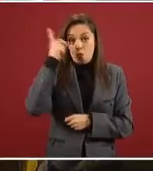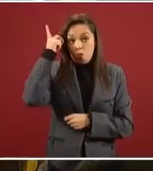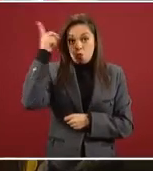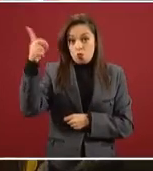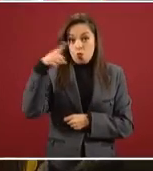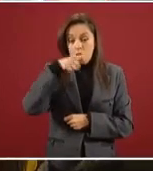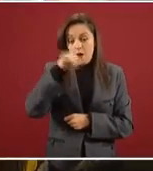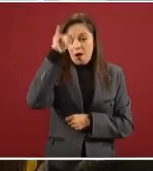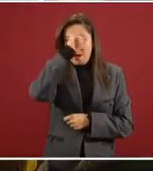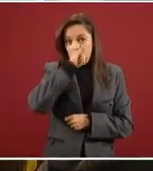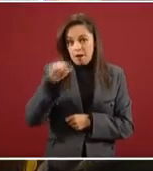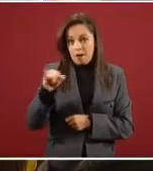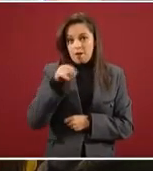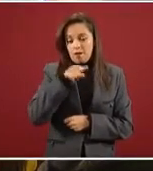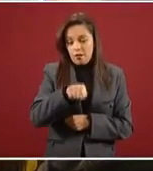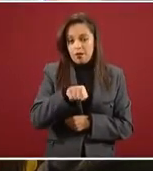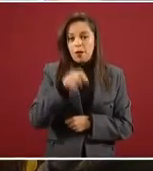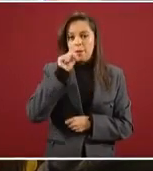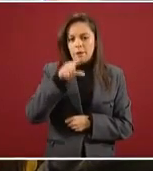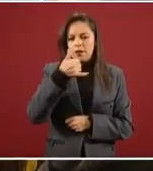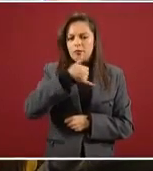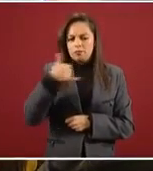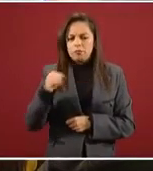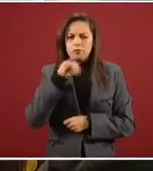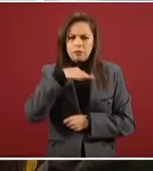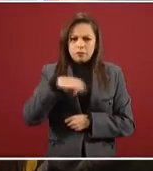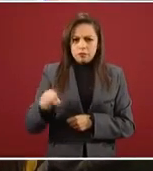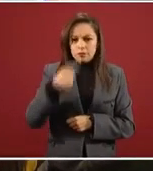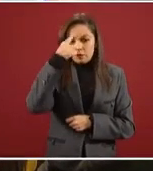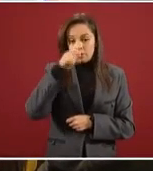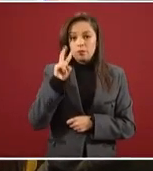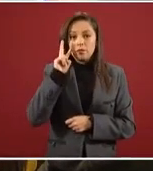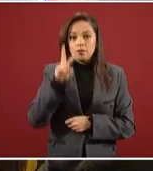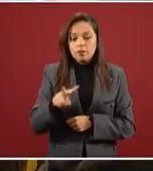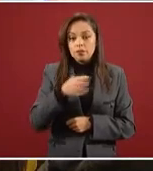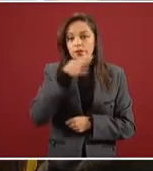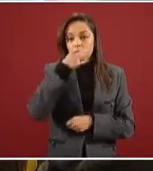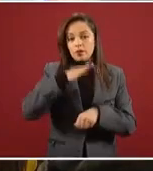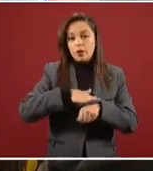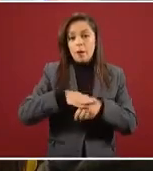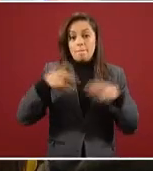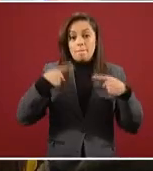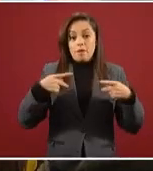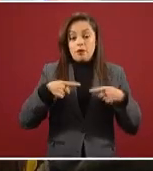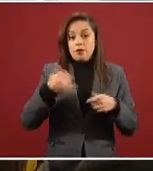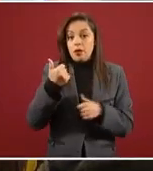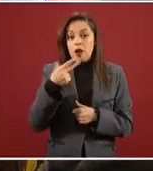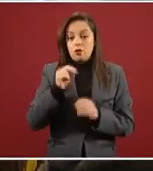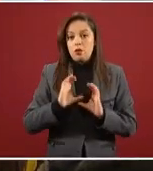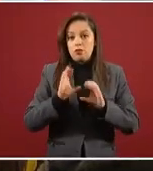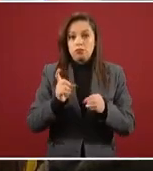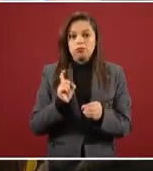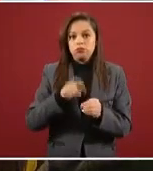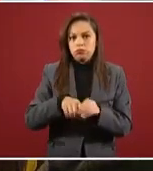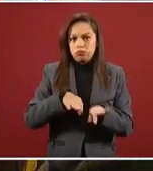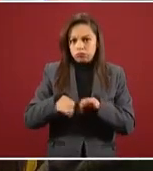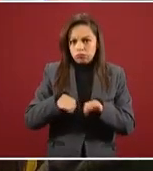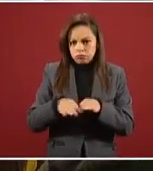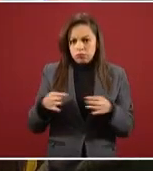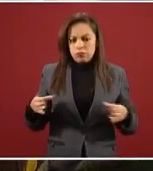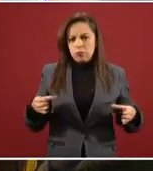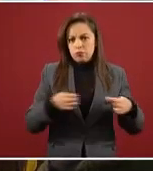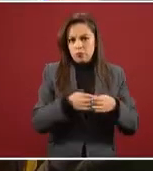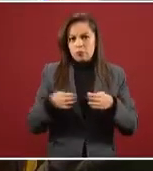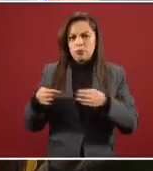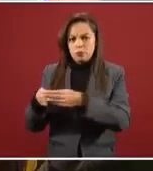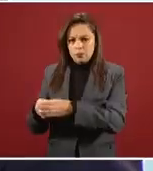el Infonavit y el IMSS, señalando las implicaciones de la baja de trabajadores que no estén asociados al entorno propio de la